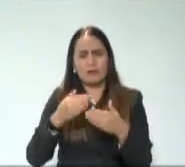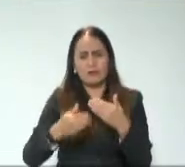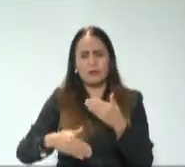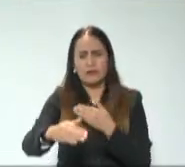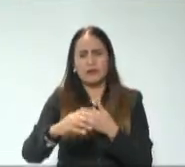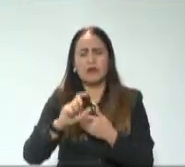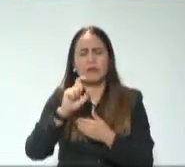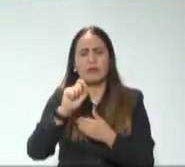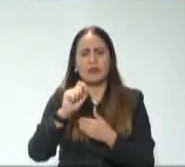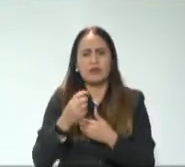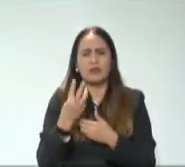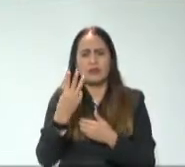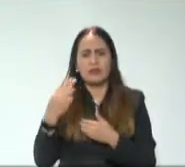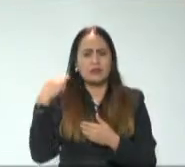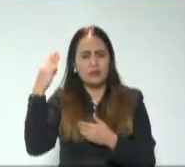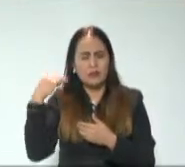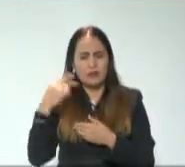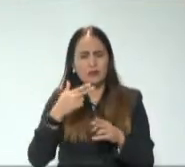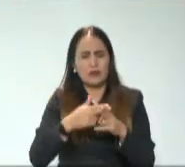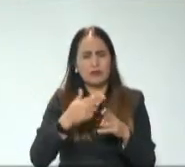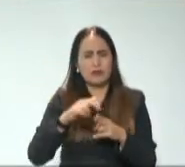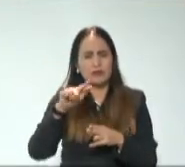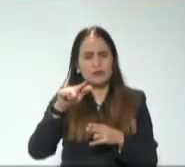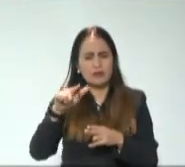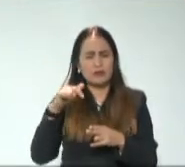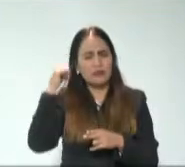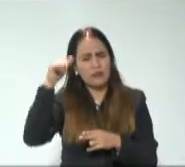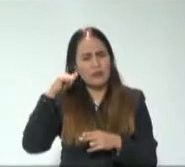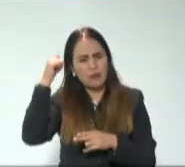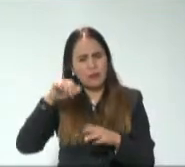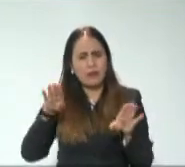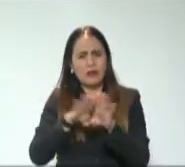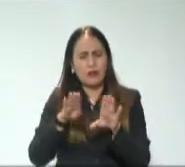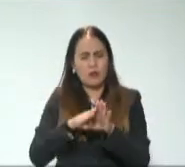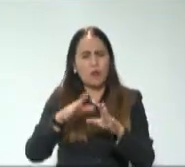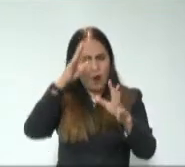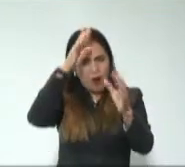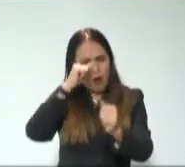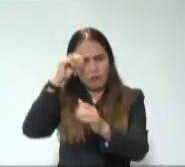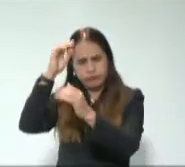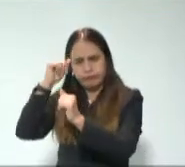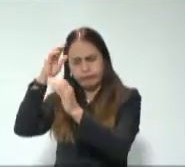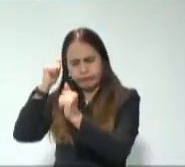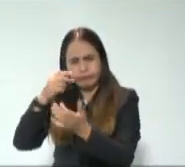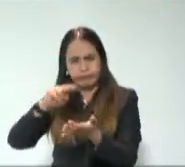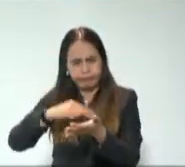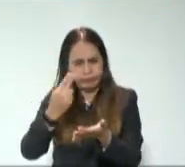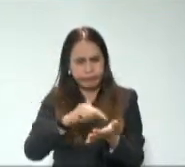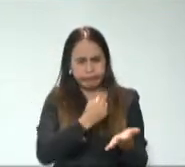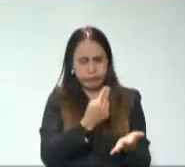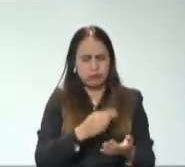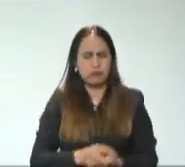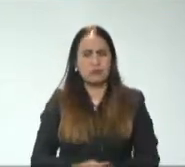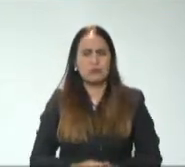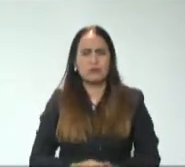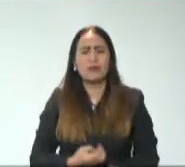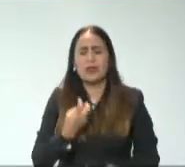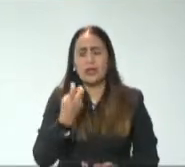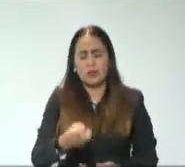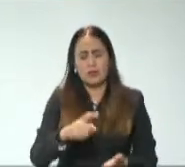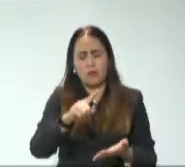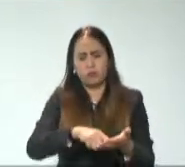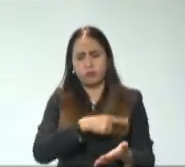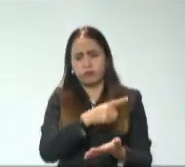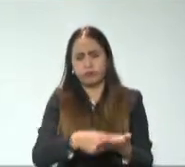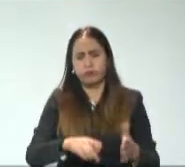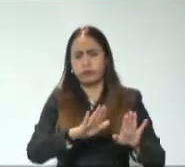marzo hasta el 17 de abril mediante la emisión de diversos acuerdos dicho dicha suspensión